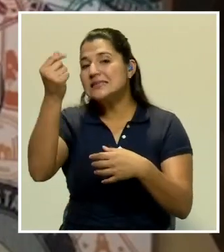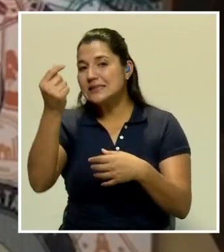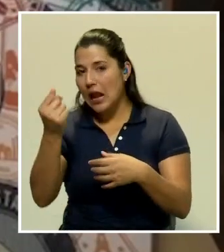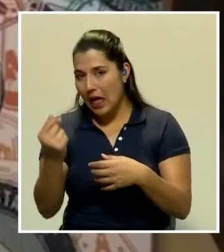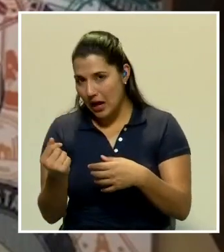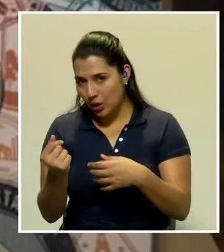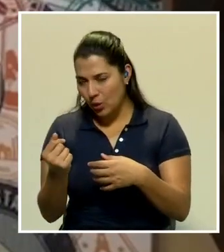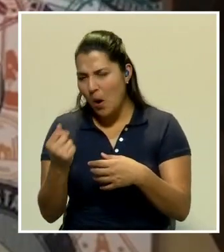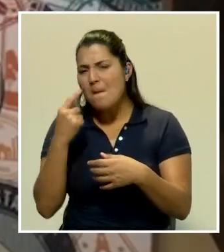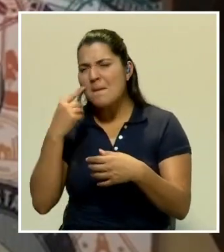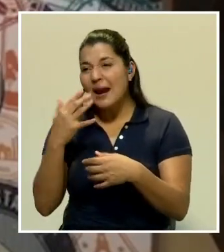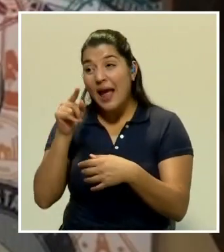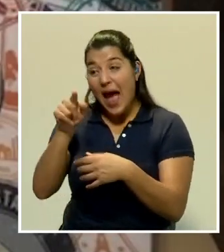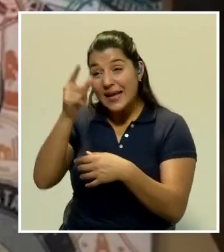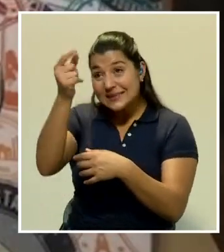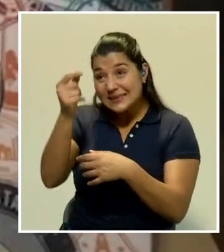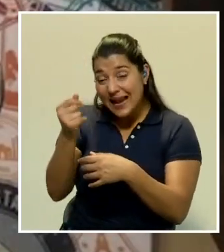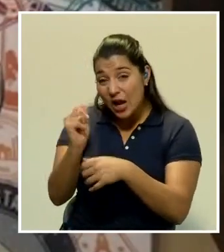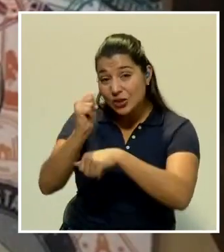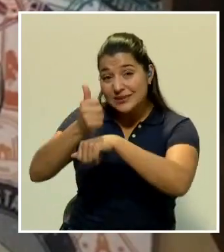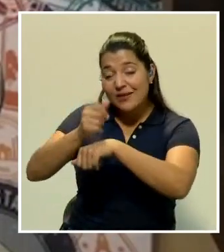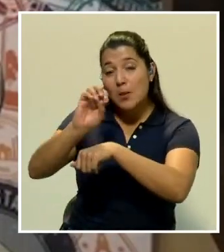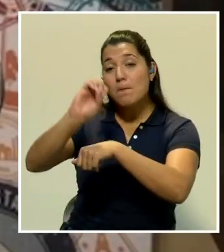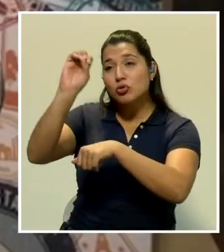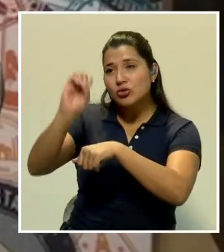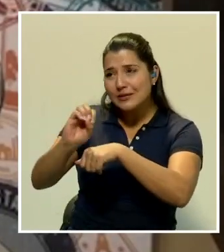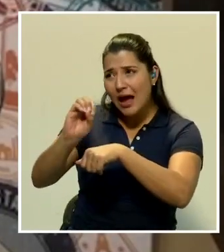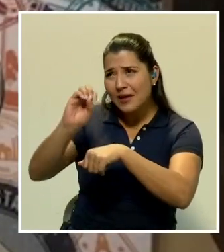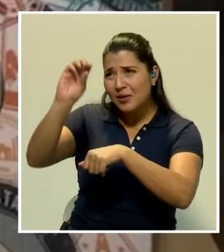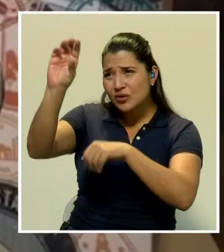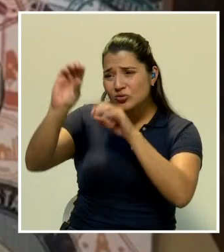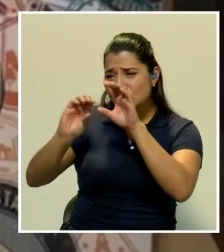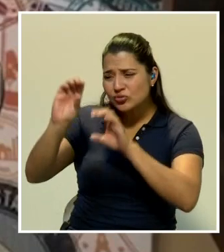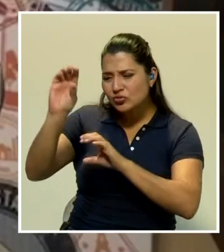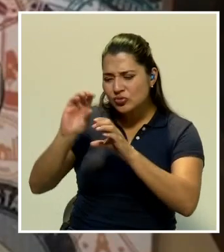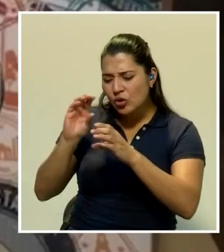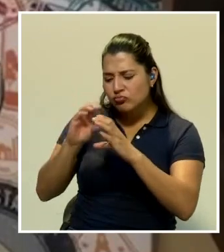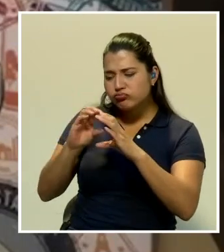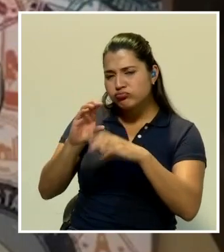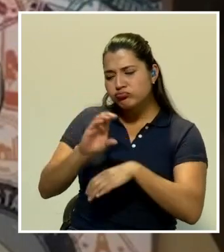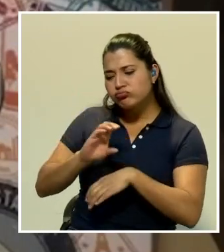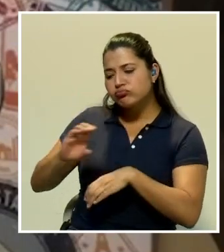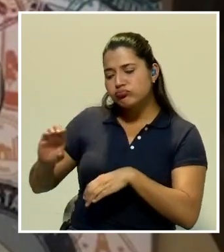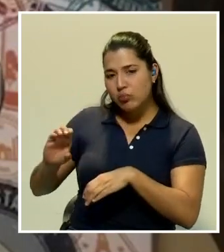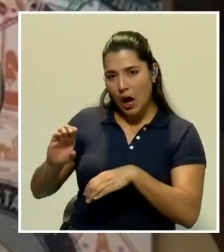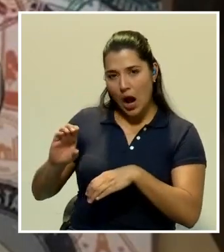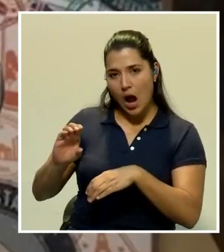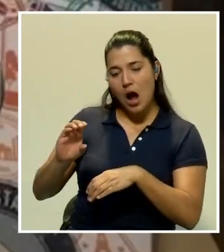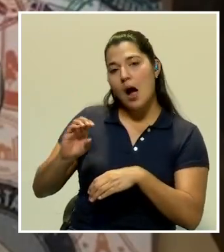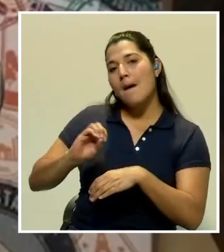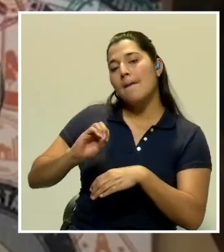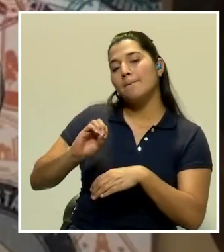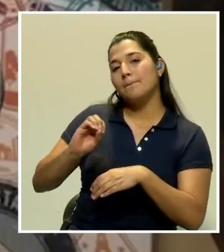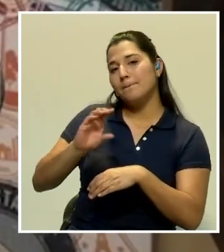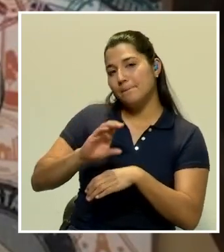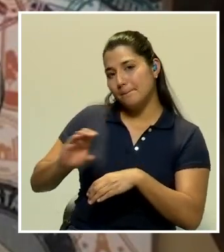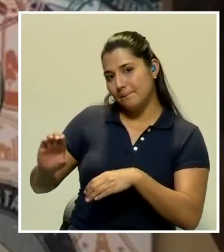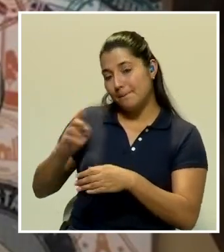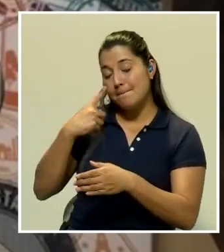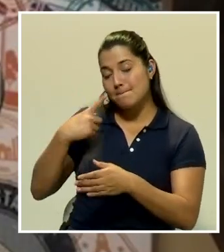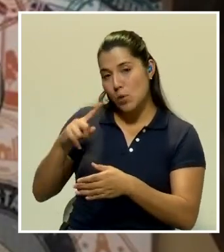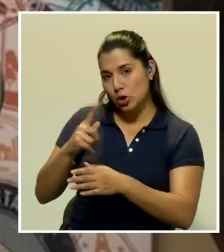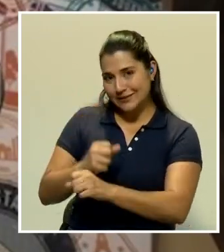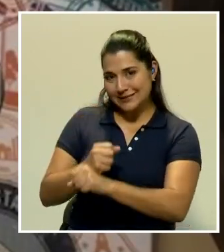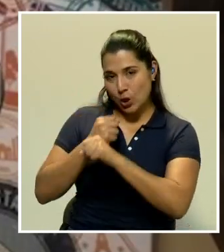salario que si debe decir 100 y yo le puse 80, porque es 80 lo que está